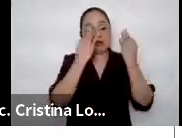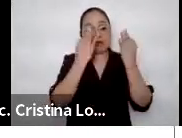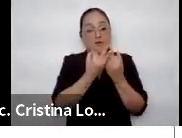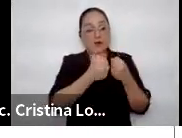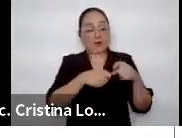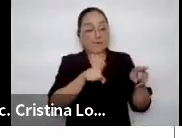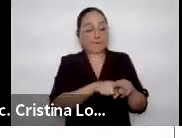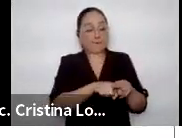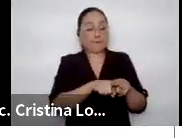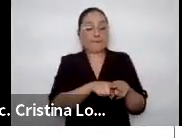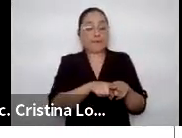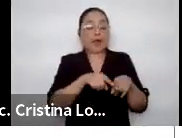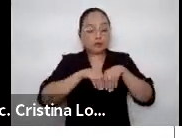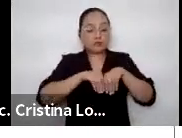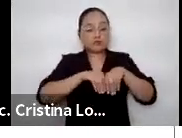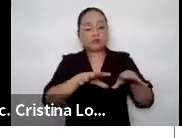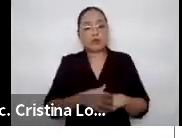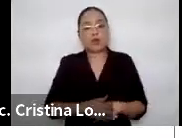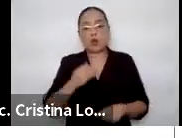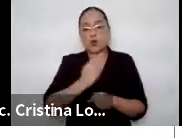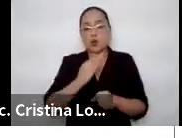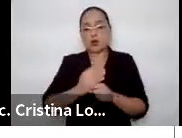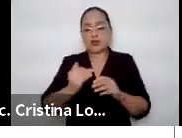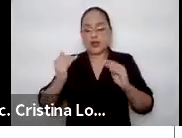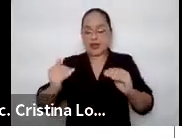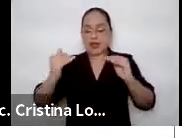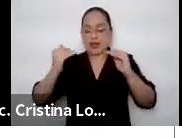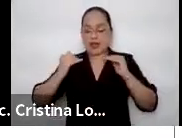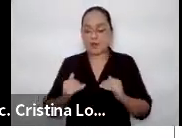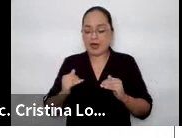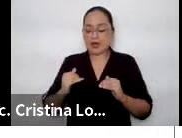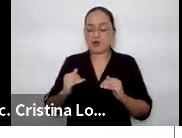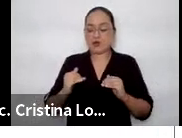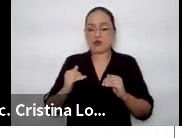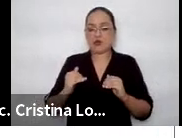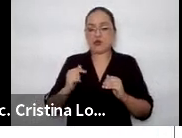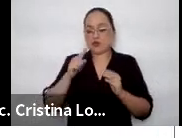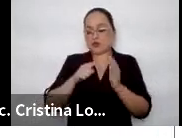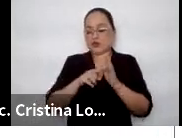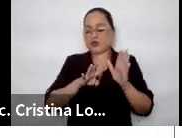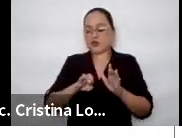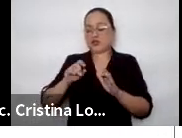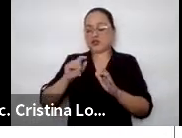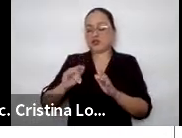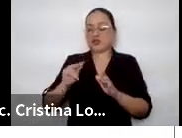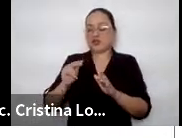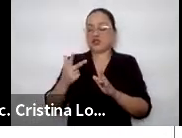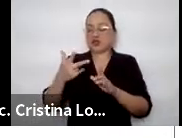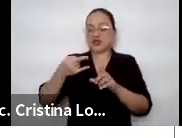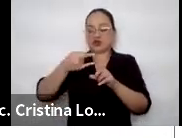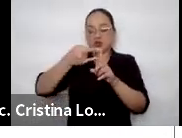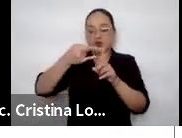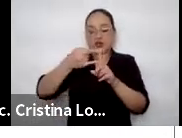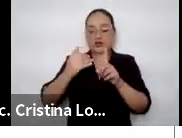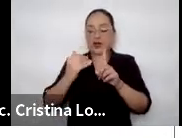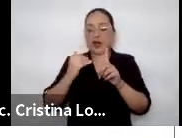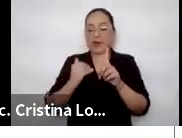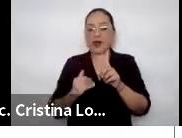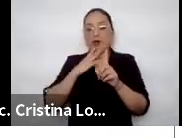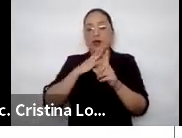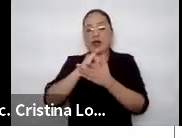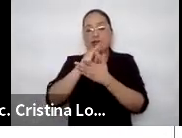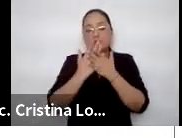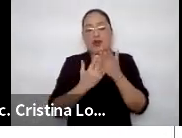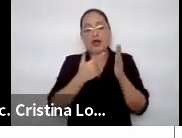al semanario. Ustedes están viendo en la parte inferior derecha de su pantalla precisamente una imagen, ¿sí?, de